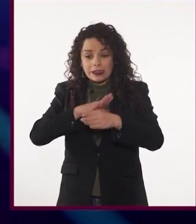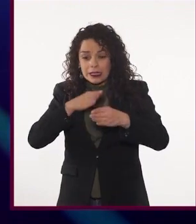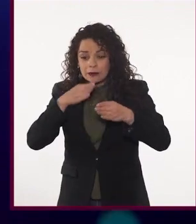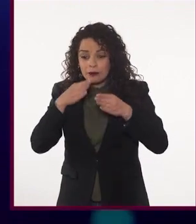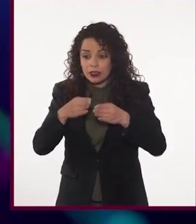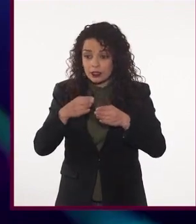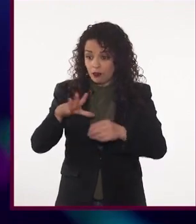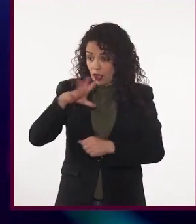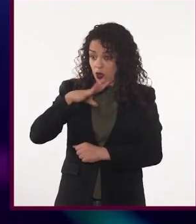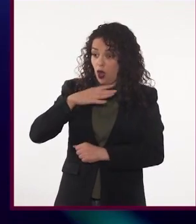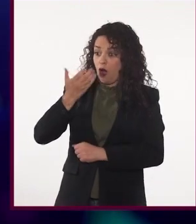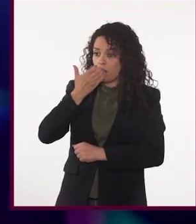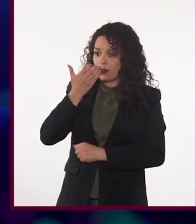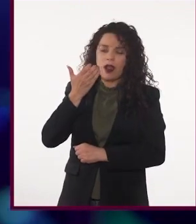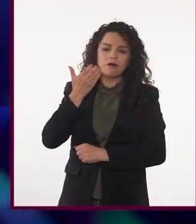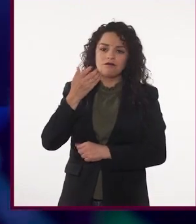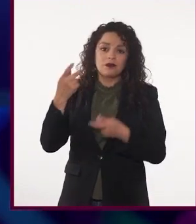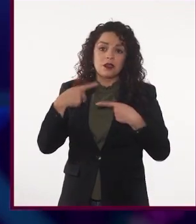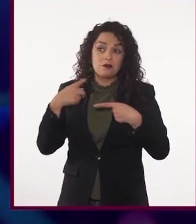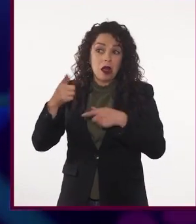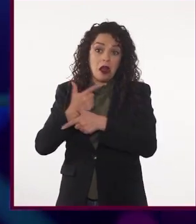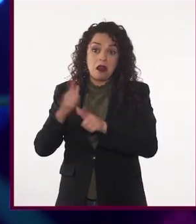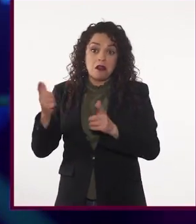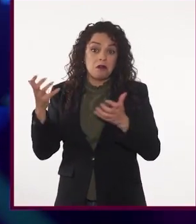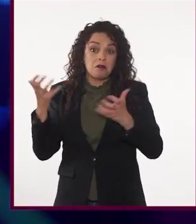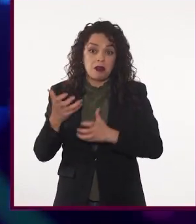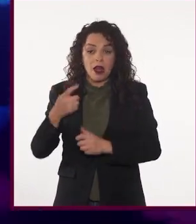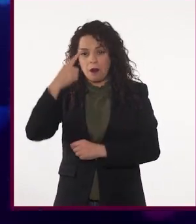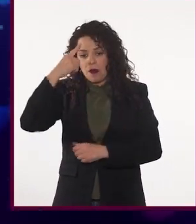específico para los que acosan a la persona.